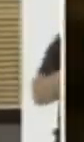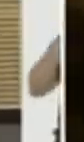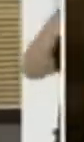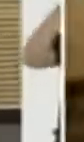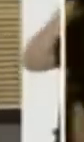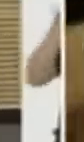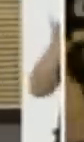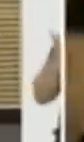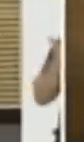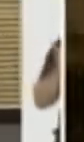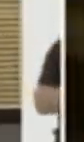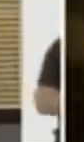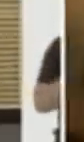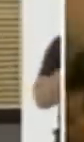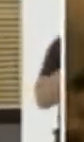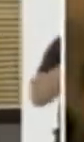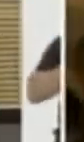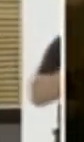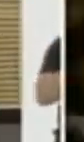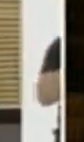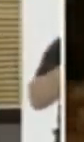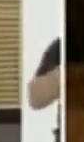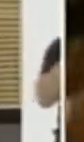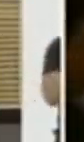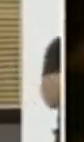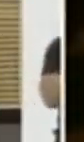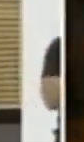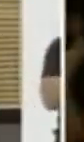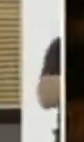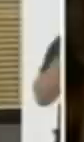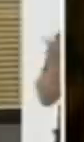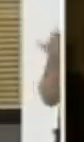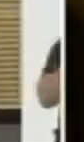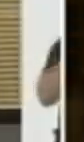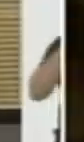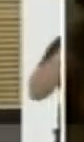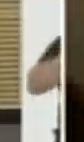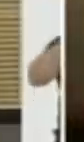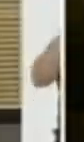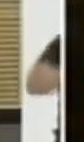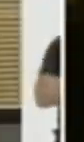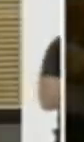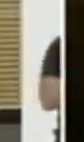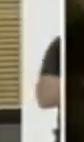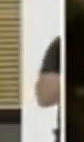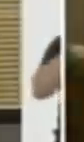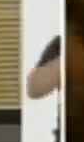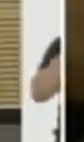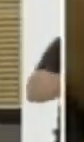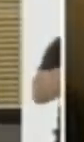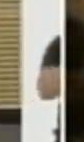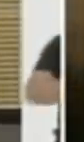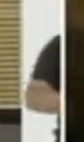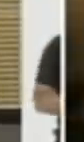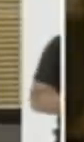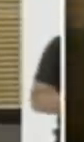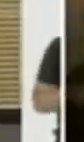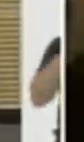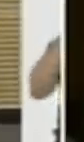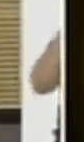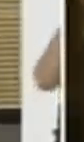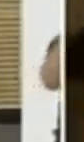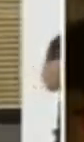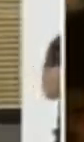y fueron recibidos por el pleno programado para las 10 de la mañana y finalmente inició pasadas las 10 30 de la mañana donde ya conocemos el resultado